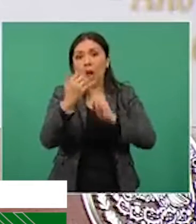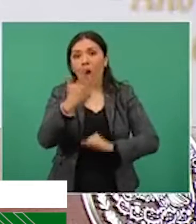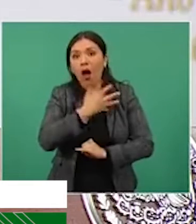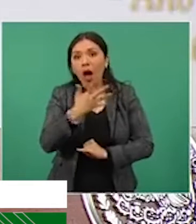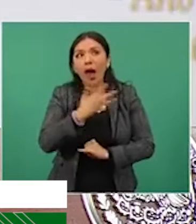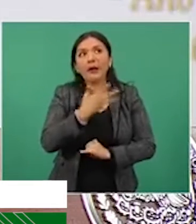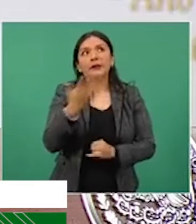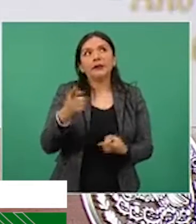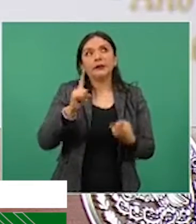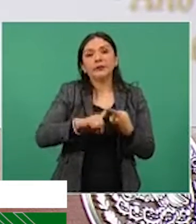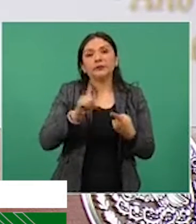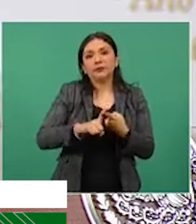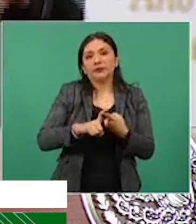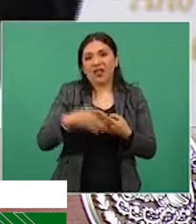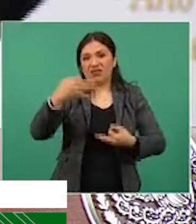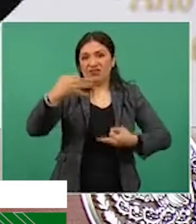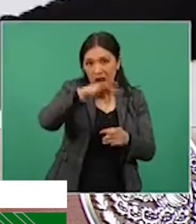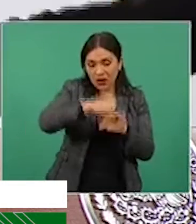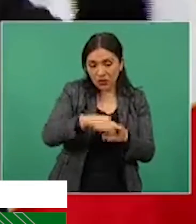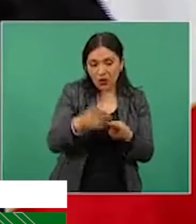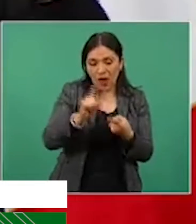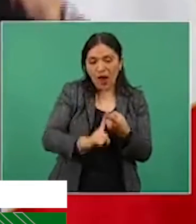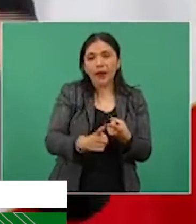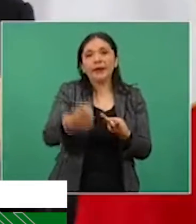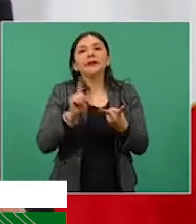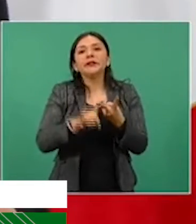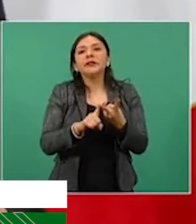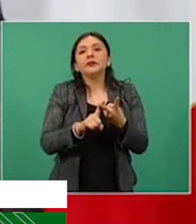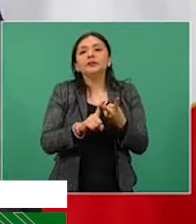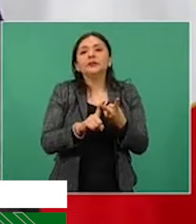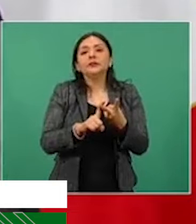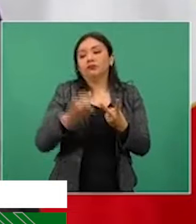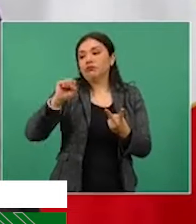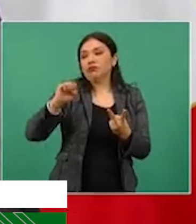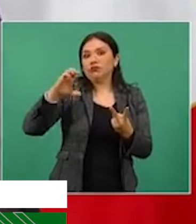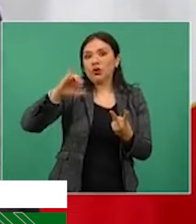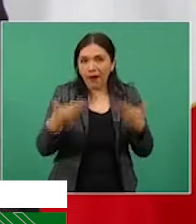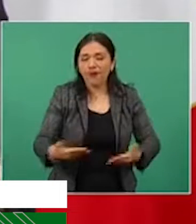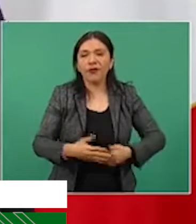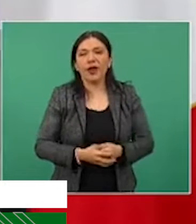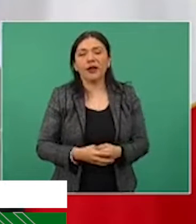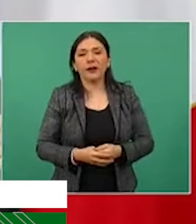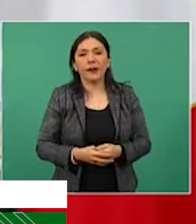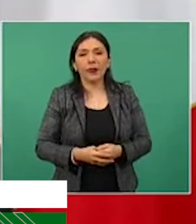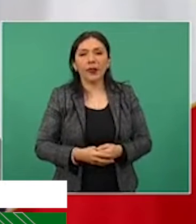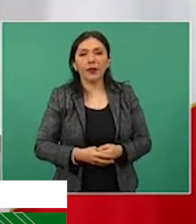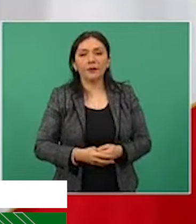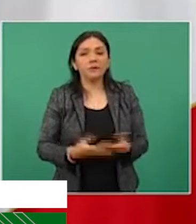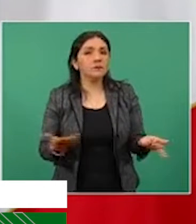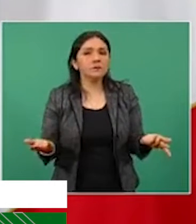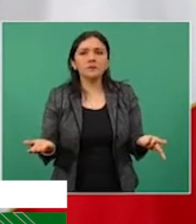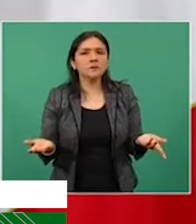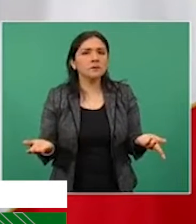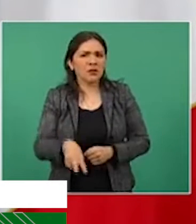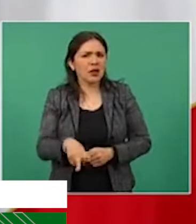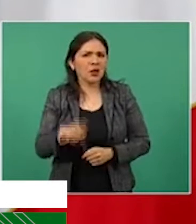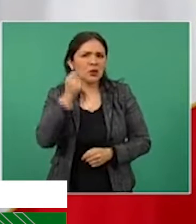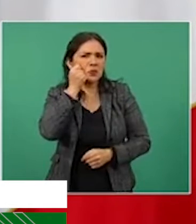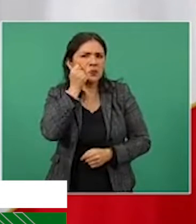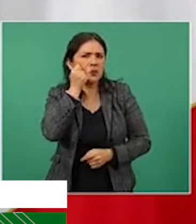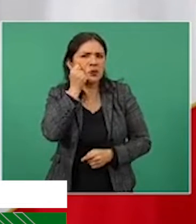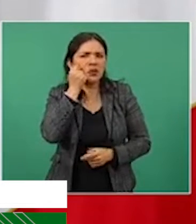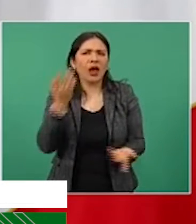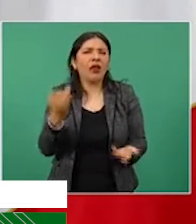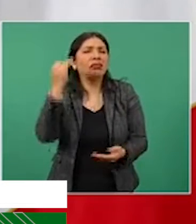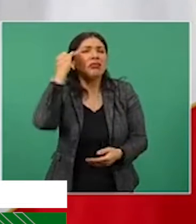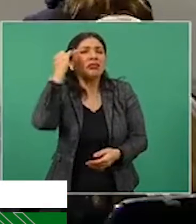está el tribunal electoral, está la Suprema Corte, y no importa que se